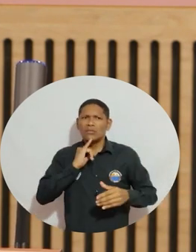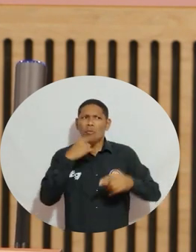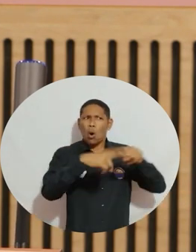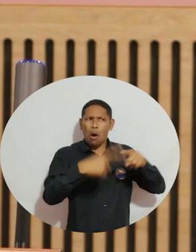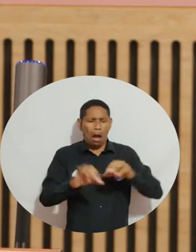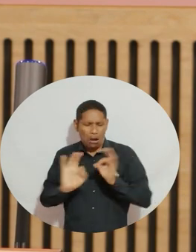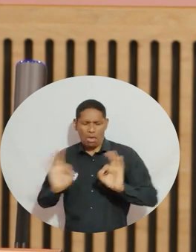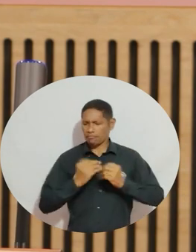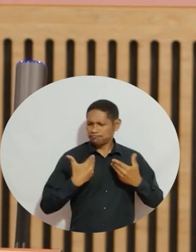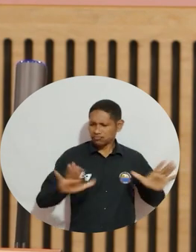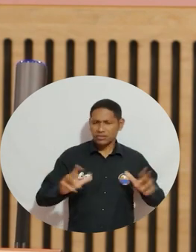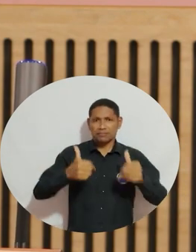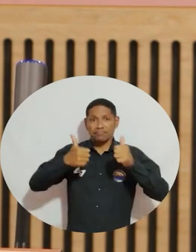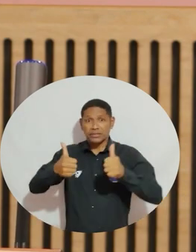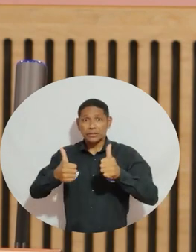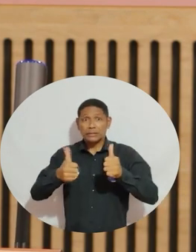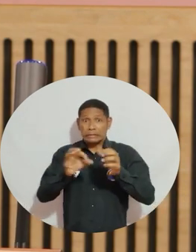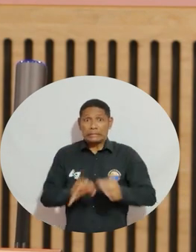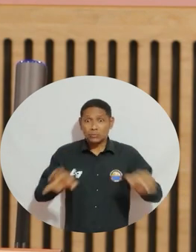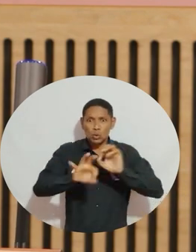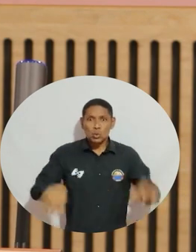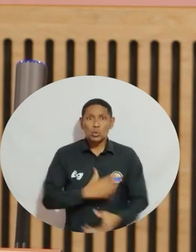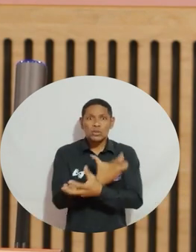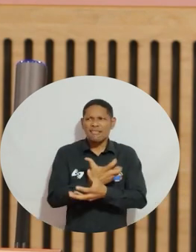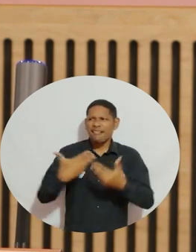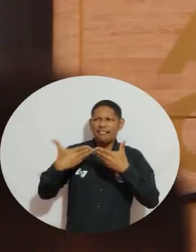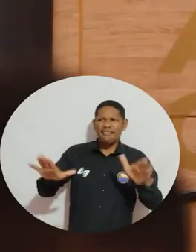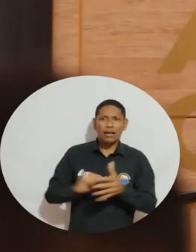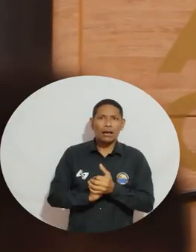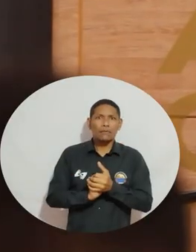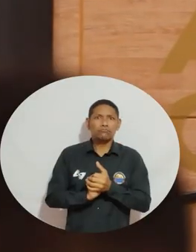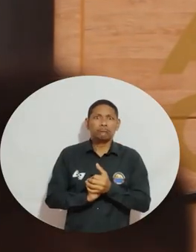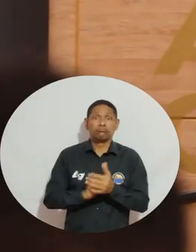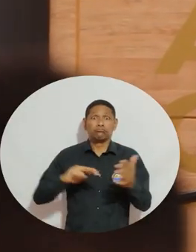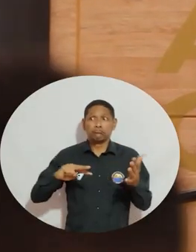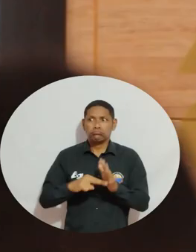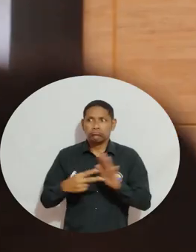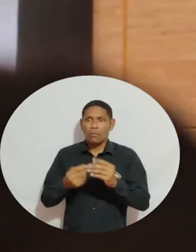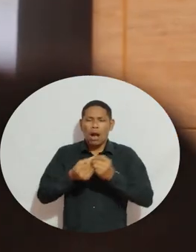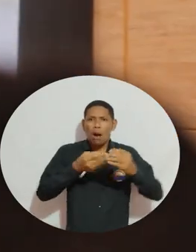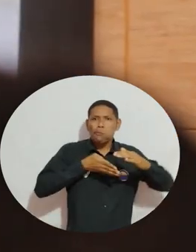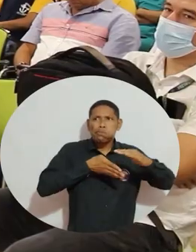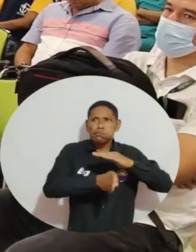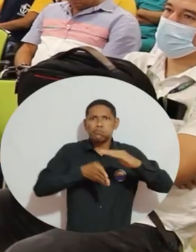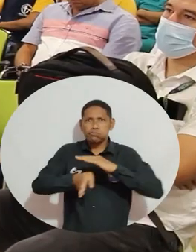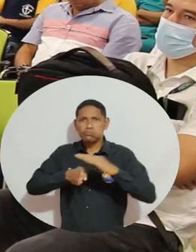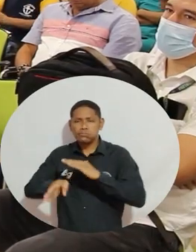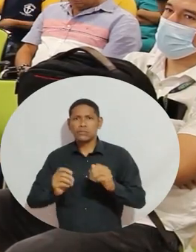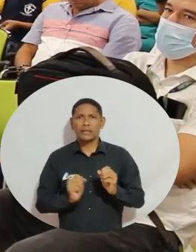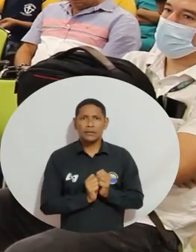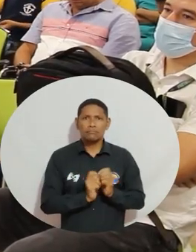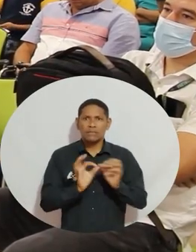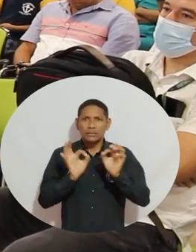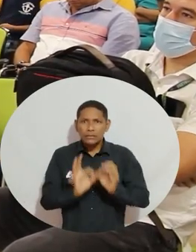como el lenguaje. Porque de nada sirve ciencia abierta que luego nadie entiende. Es mucho más accesible precisamente porque es gratuito.